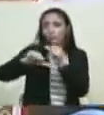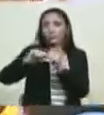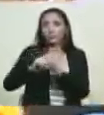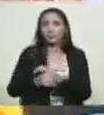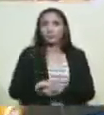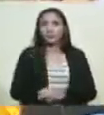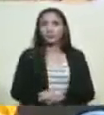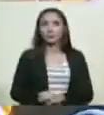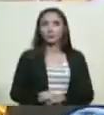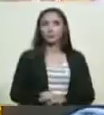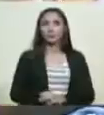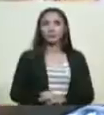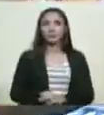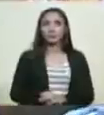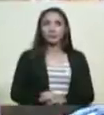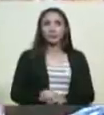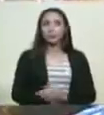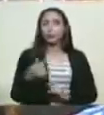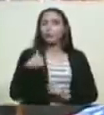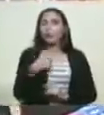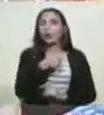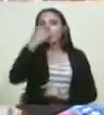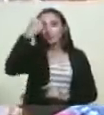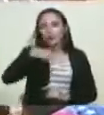Yo soy un presidente pueblo,